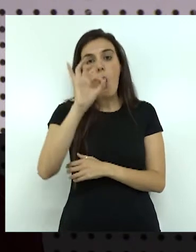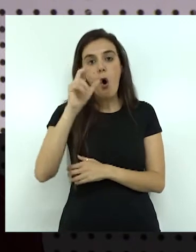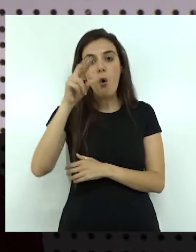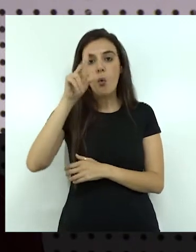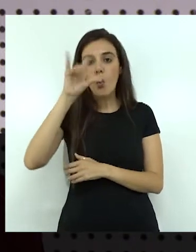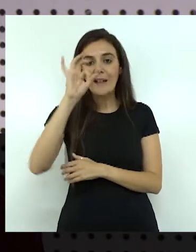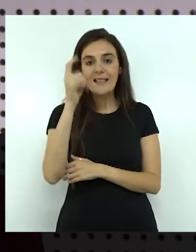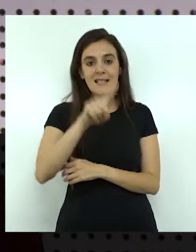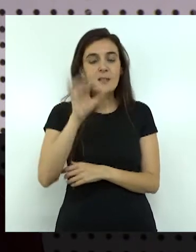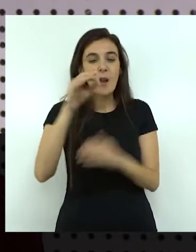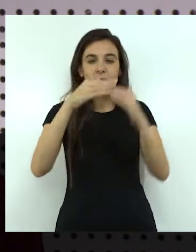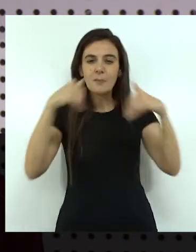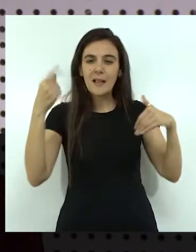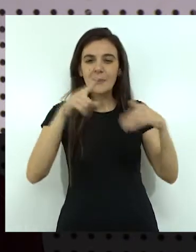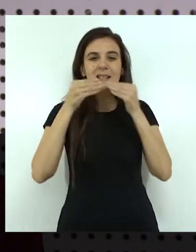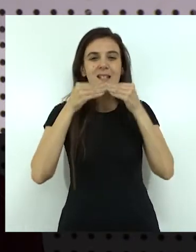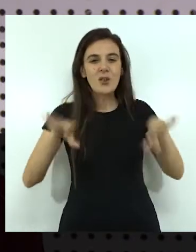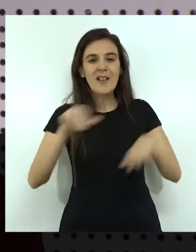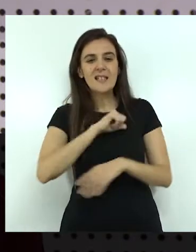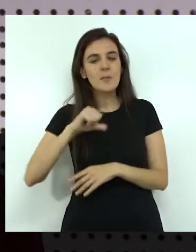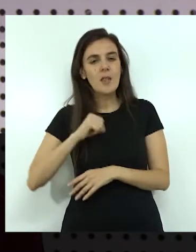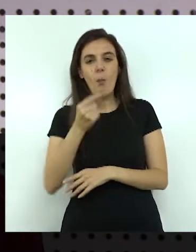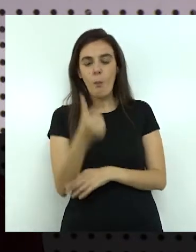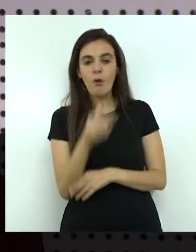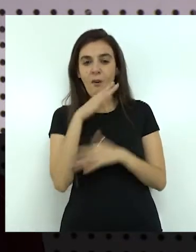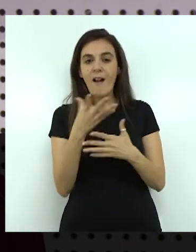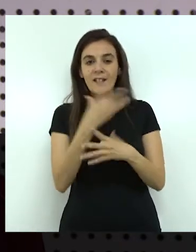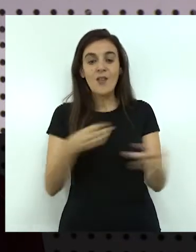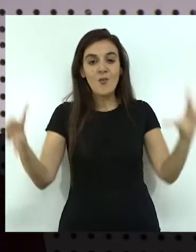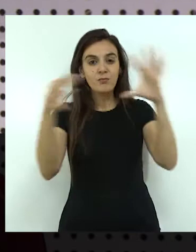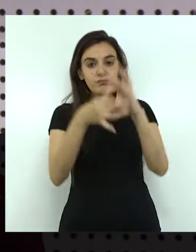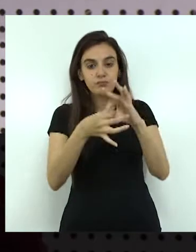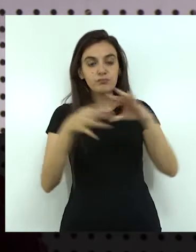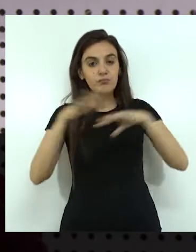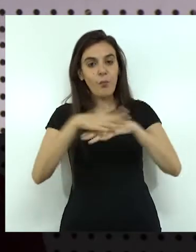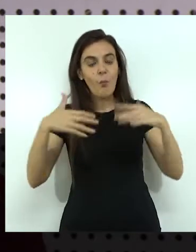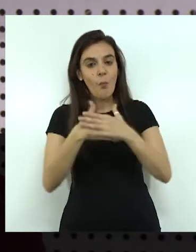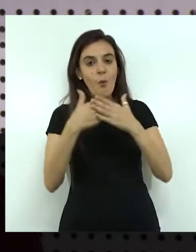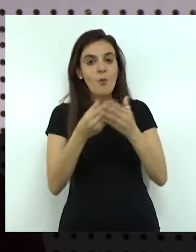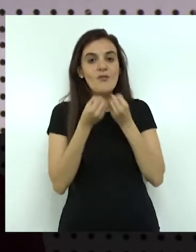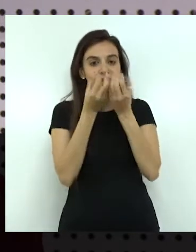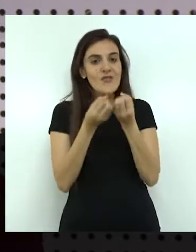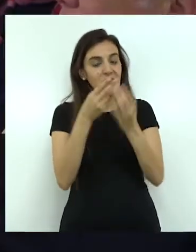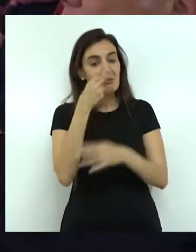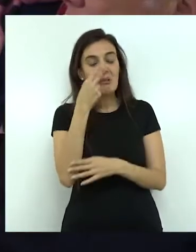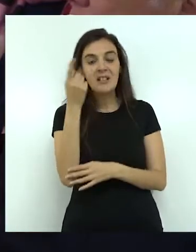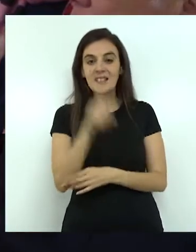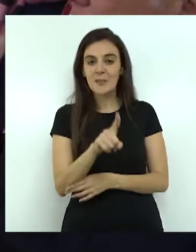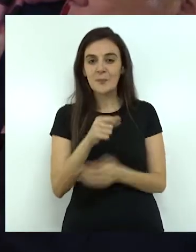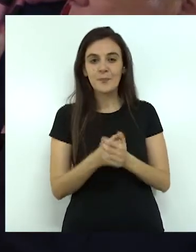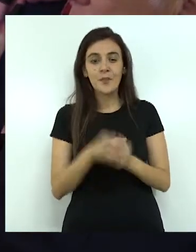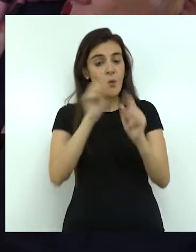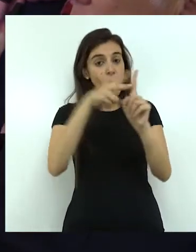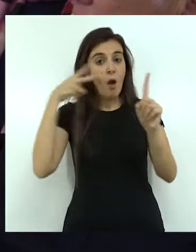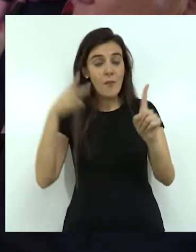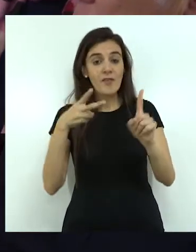separadas no encontradas en historias independientes aquí hemos querido relacionar las con dos anécdotas además muy interesantes una visión